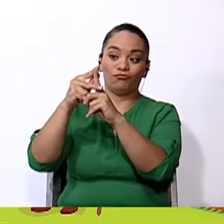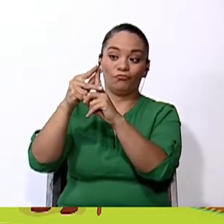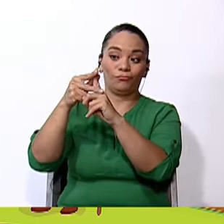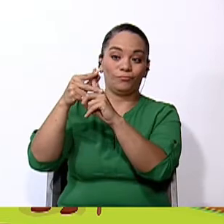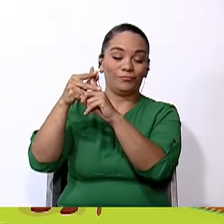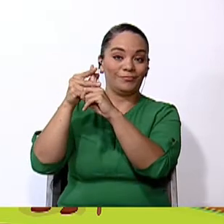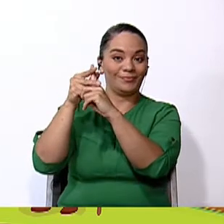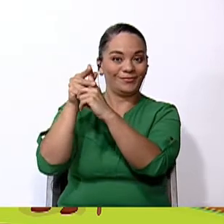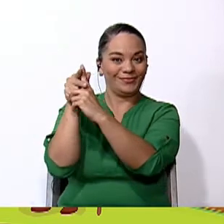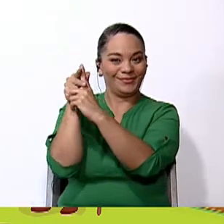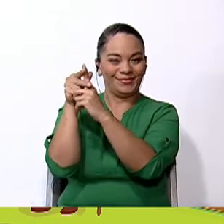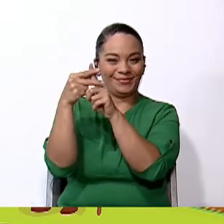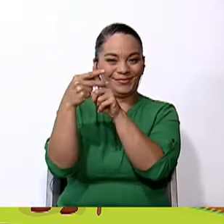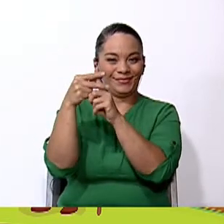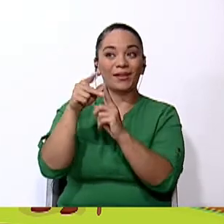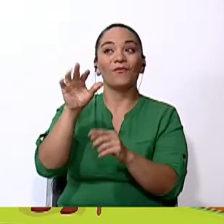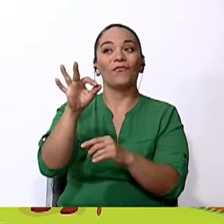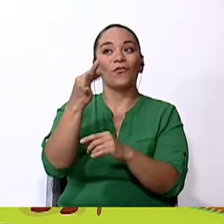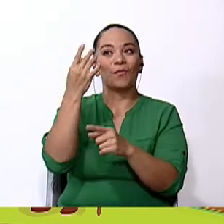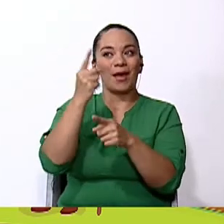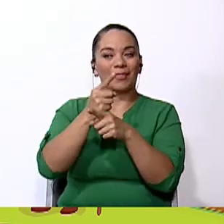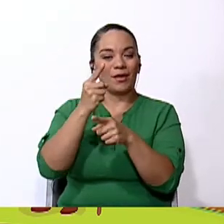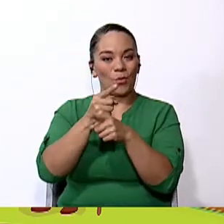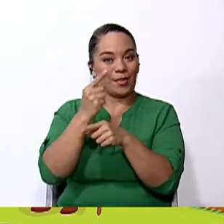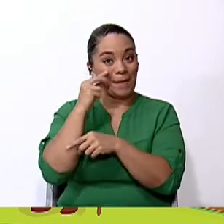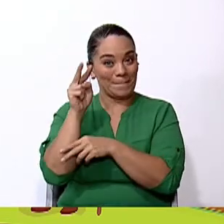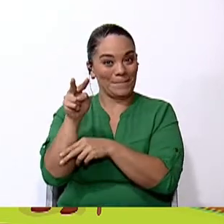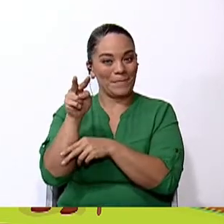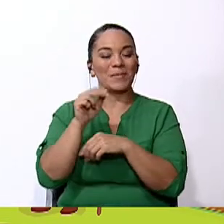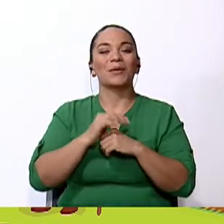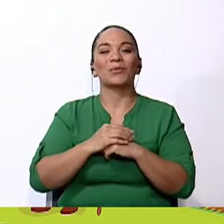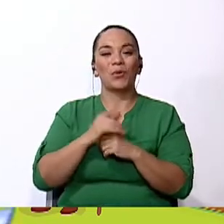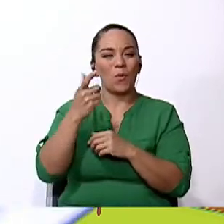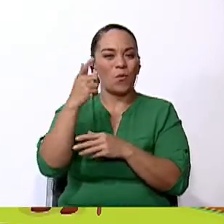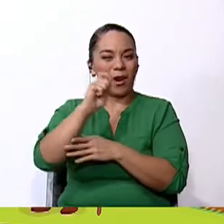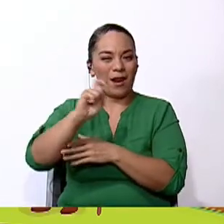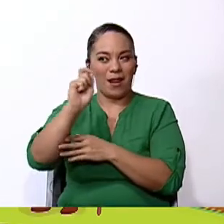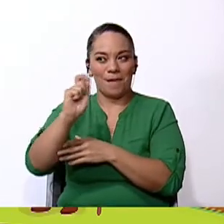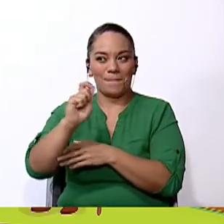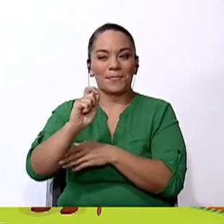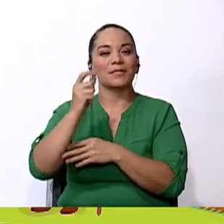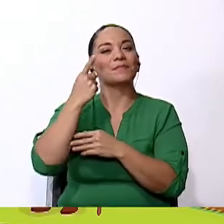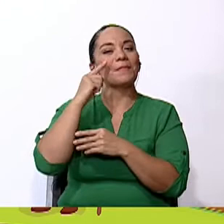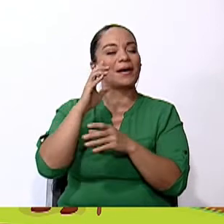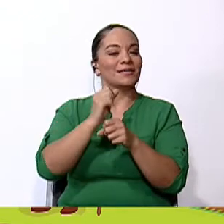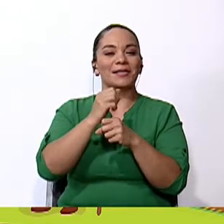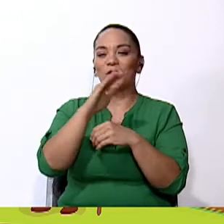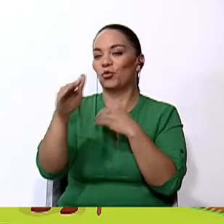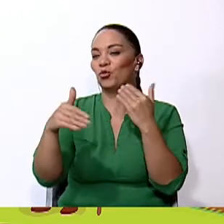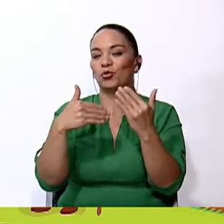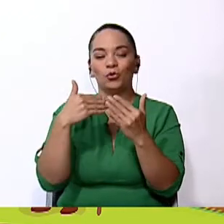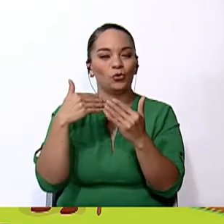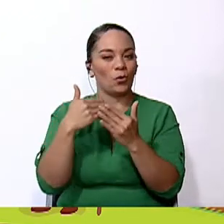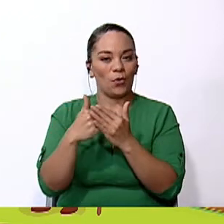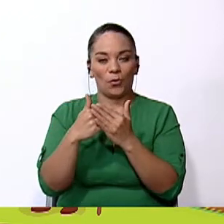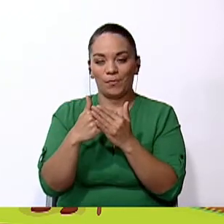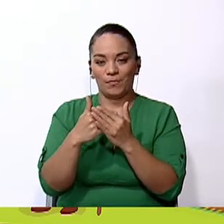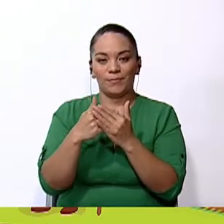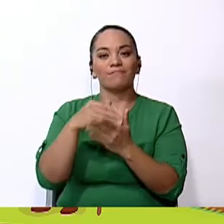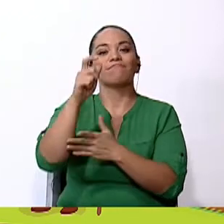corazón. Esta es la forma adecuada de sostener el lápiz para trazar todo tipo